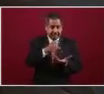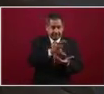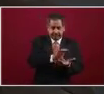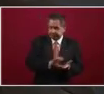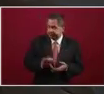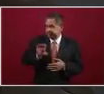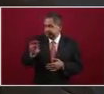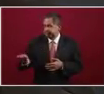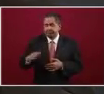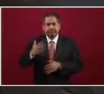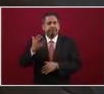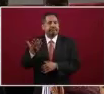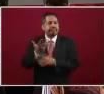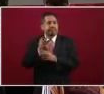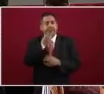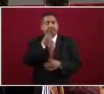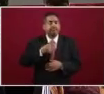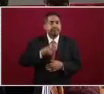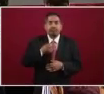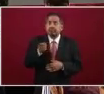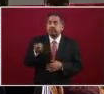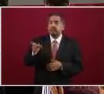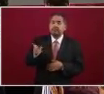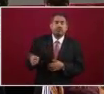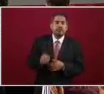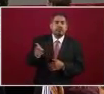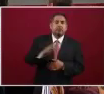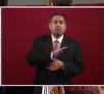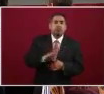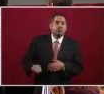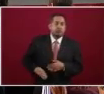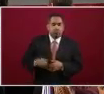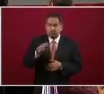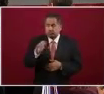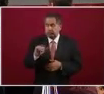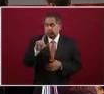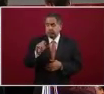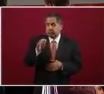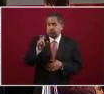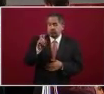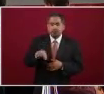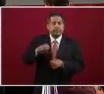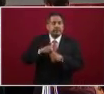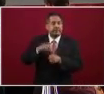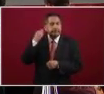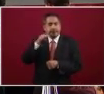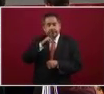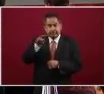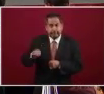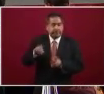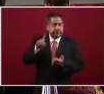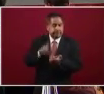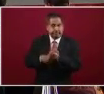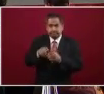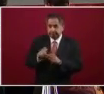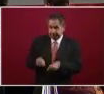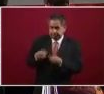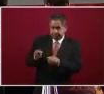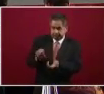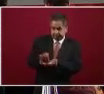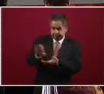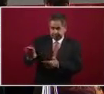del señor presidente, al municipio de Cualcomán, a la rehabilitación de caminos rurales, al municipio de Cualcomán en Michoacán.